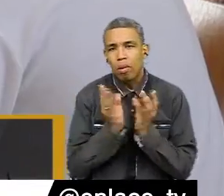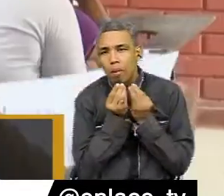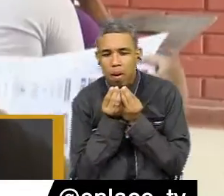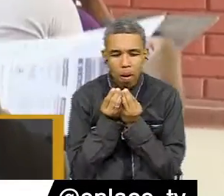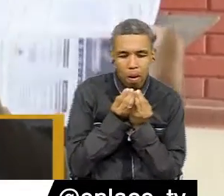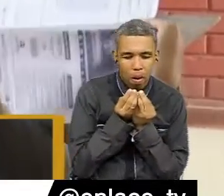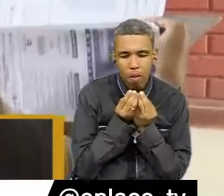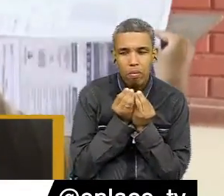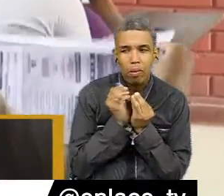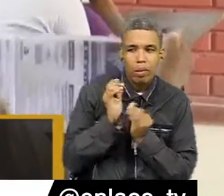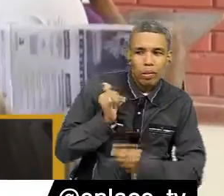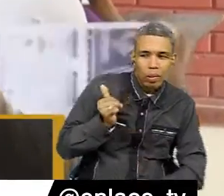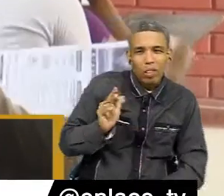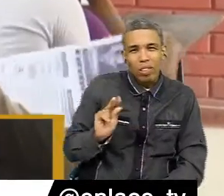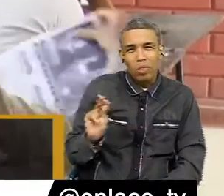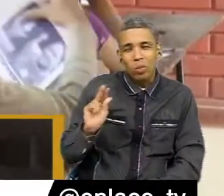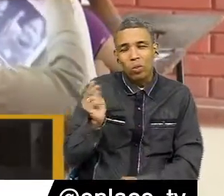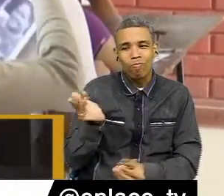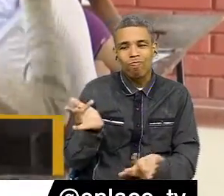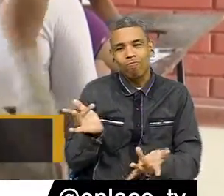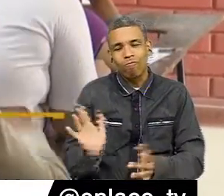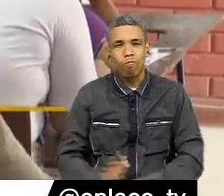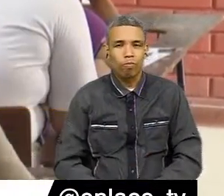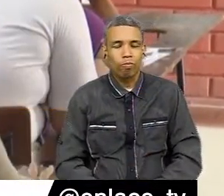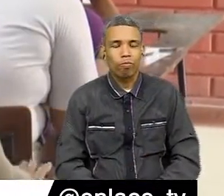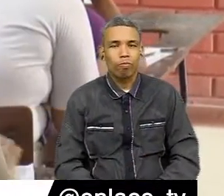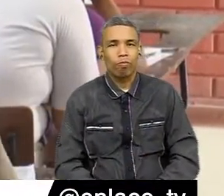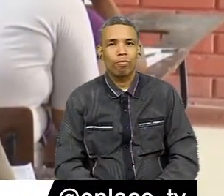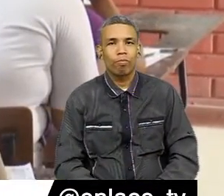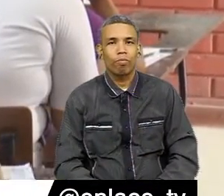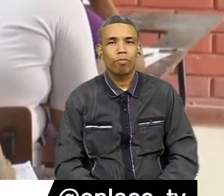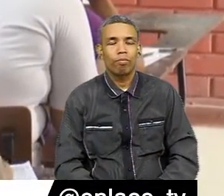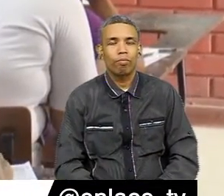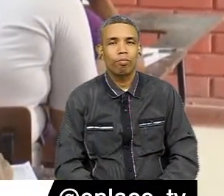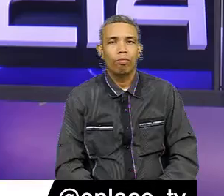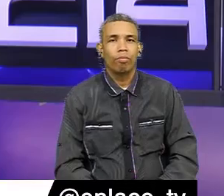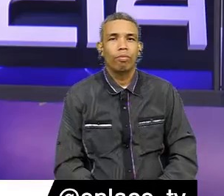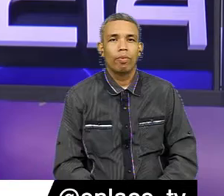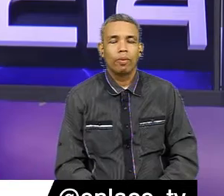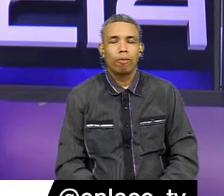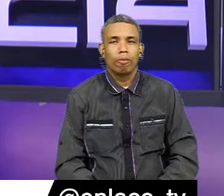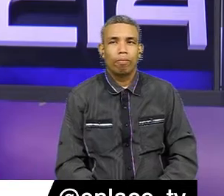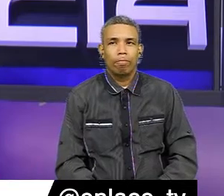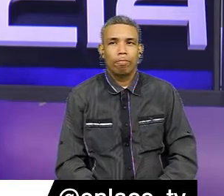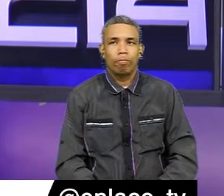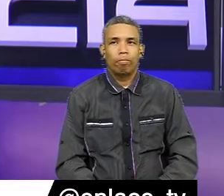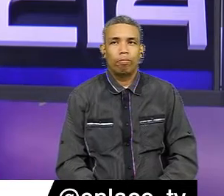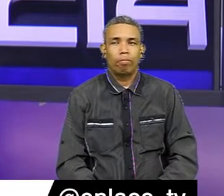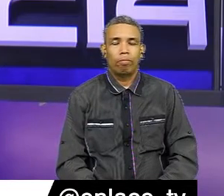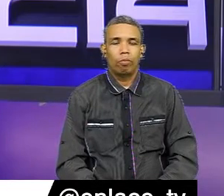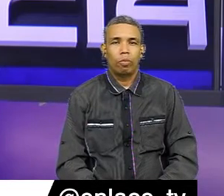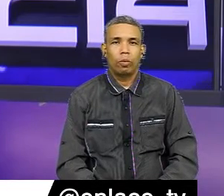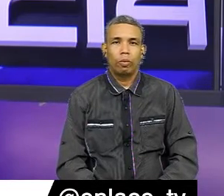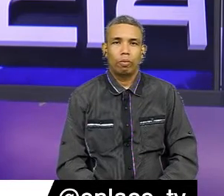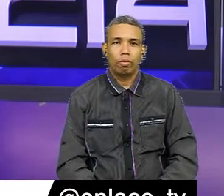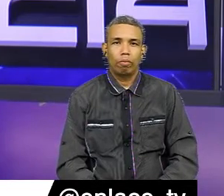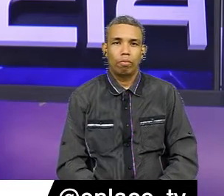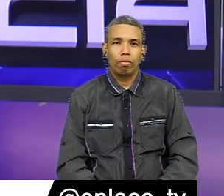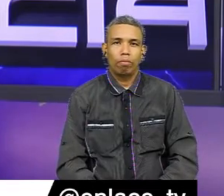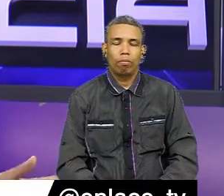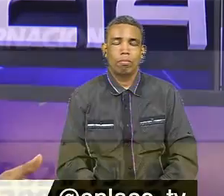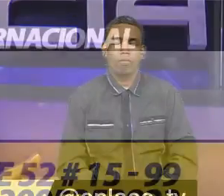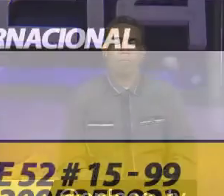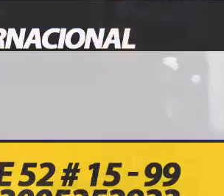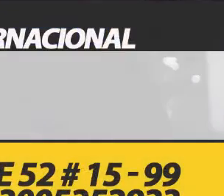habrá el pago de los respectivos incentivos a los docentes de la Galán y la Normal. Estudia en el Instituto Nacional del